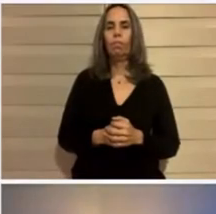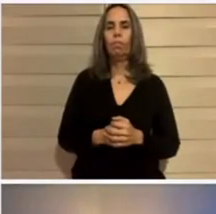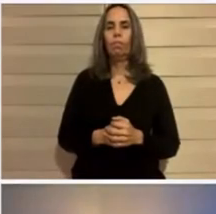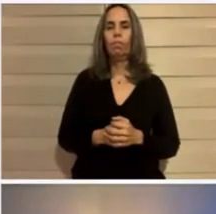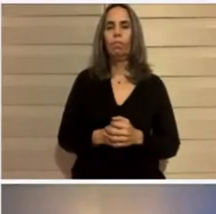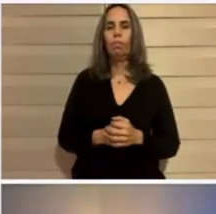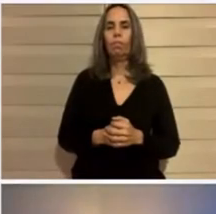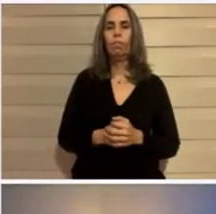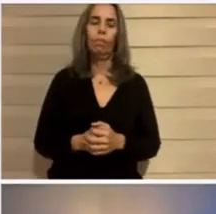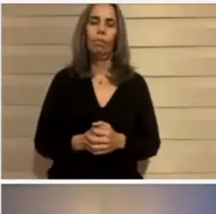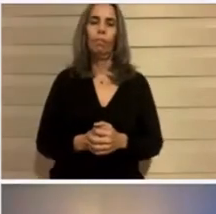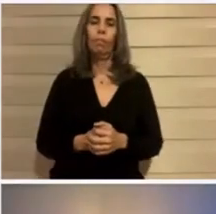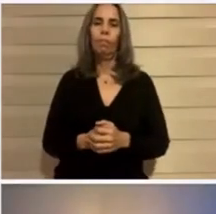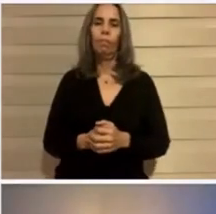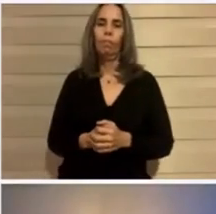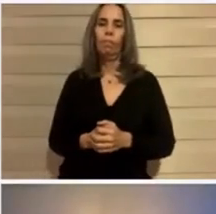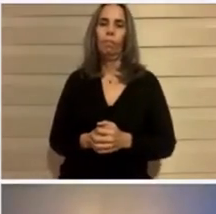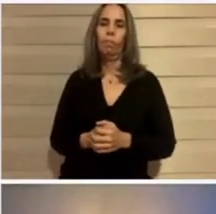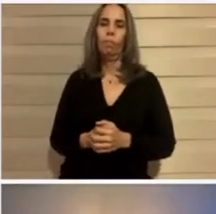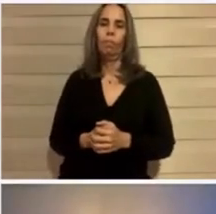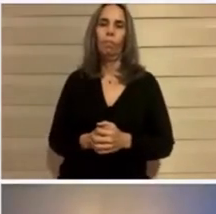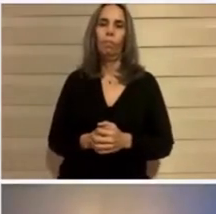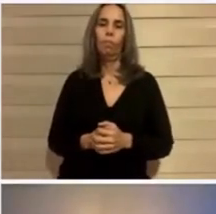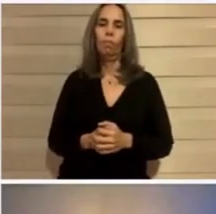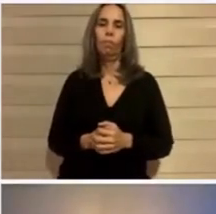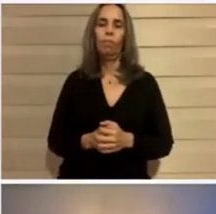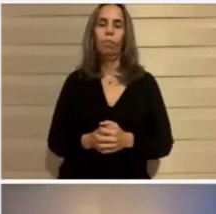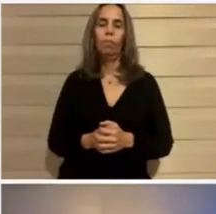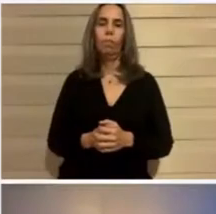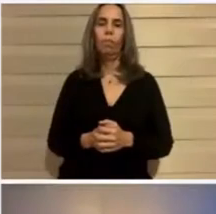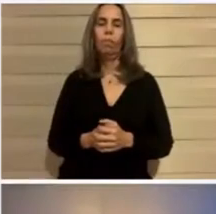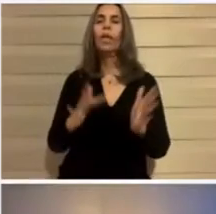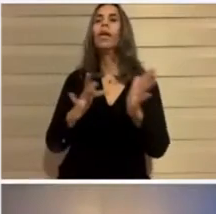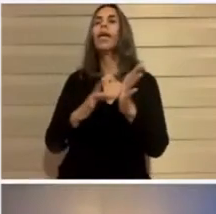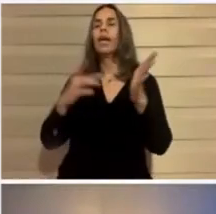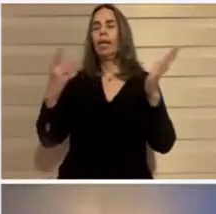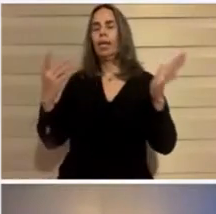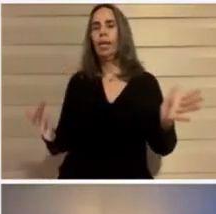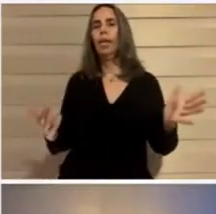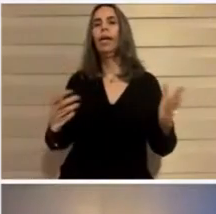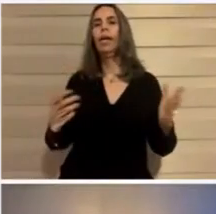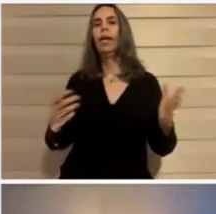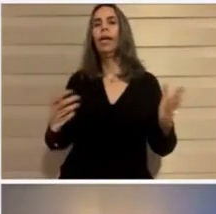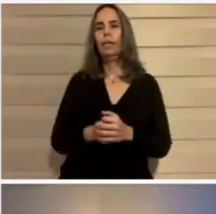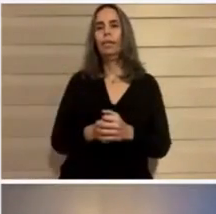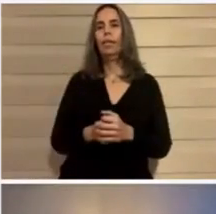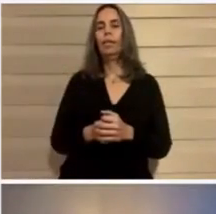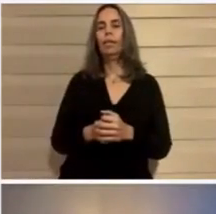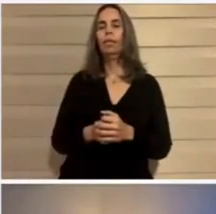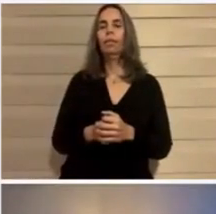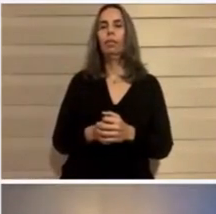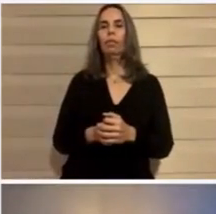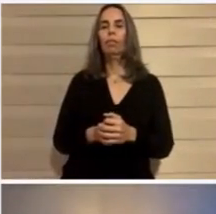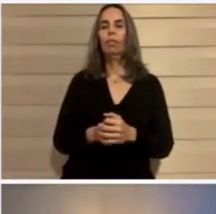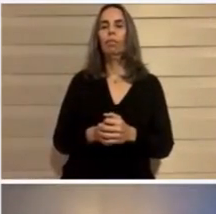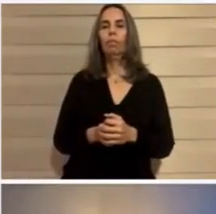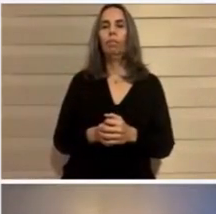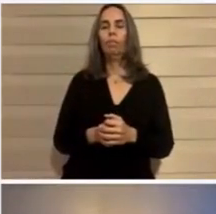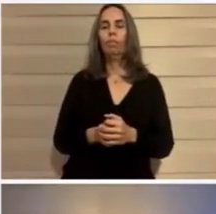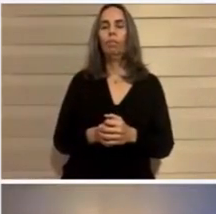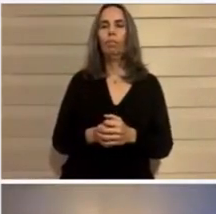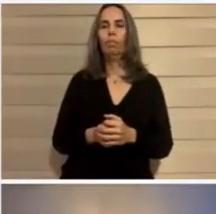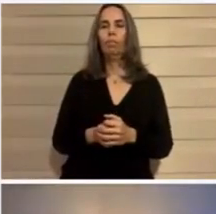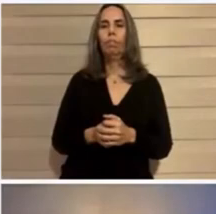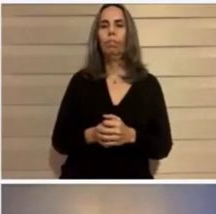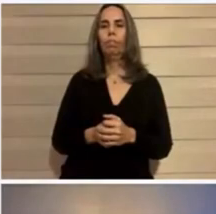Nuevamente les agradecemos el habernos acompañado en esta transmisión. Ha sido muy enriquecedor para todas las alumnas y los alumnos que nos han